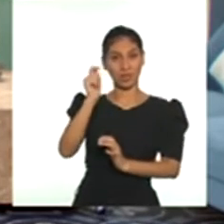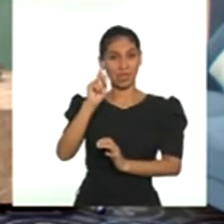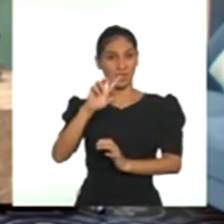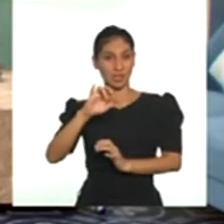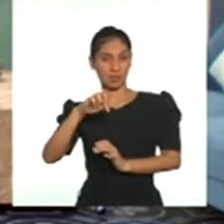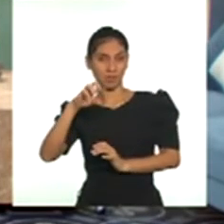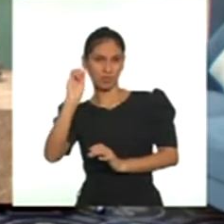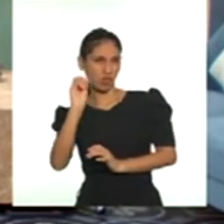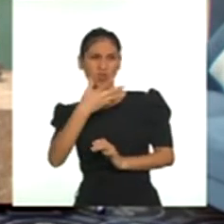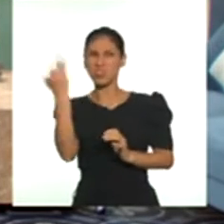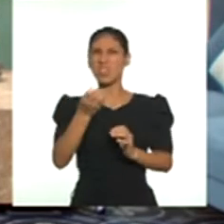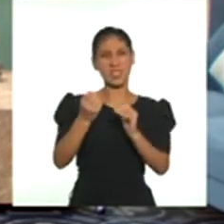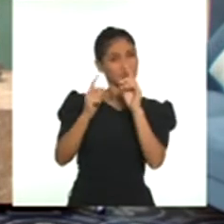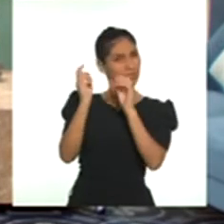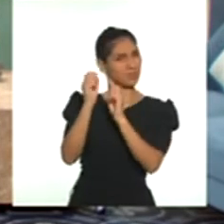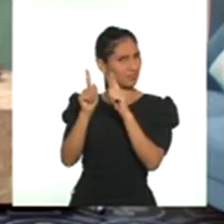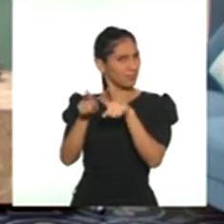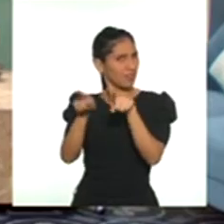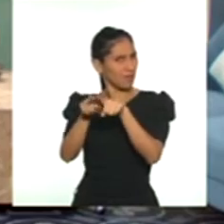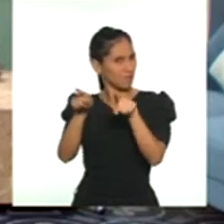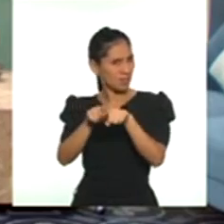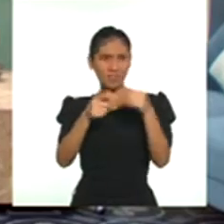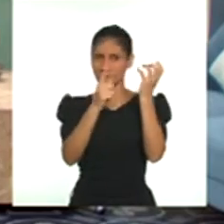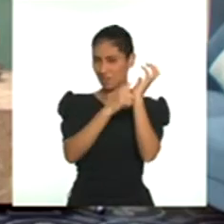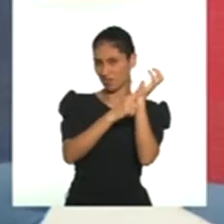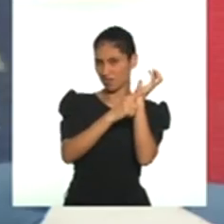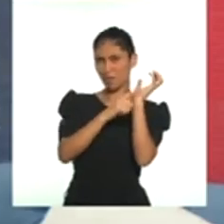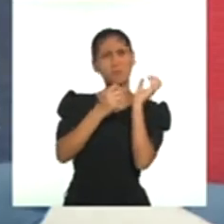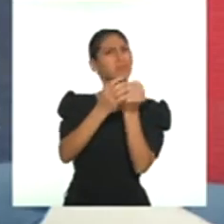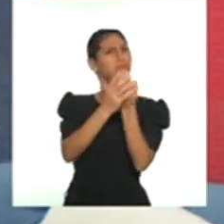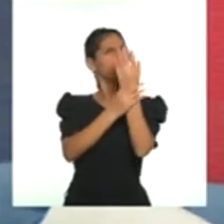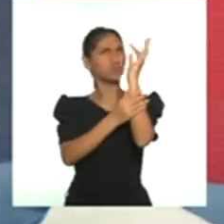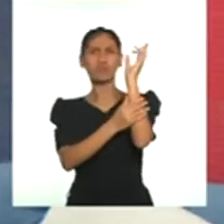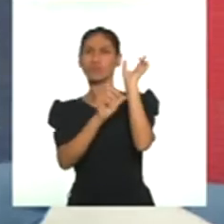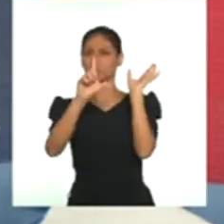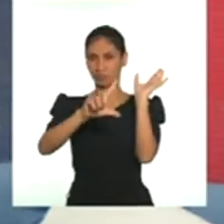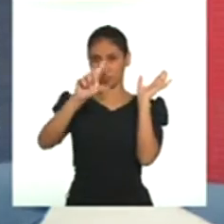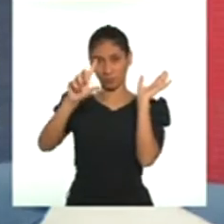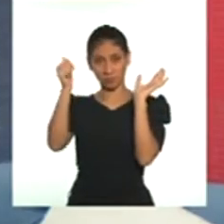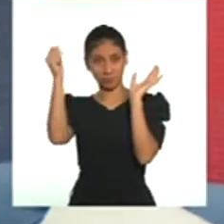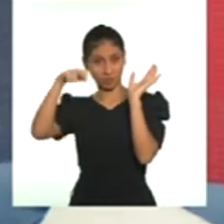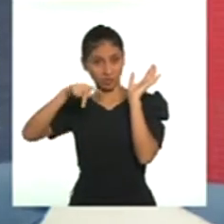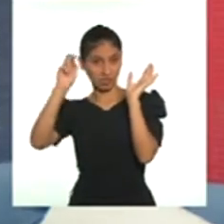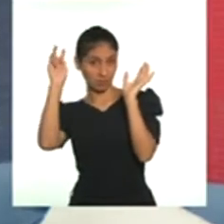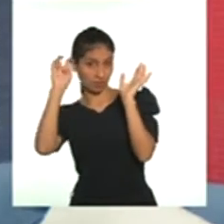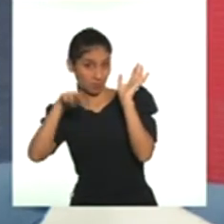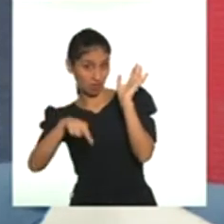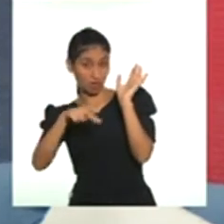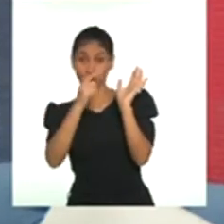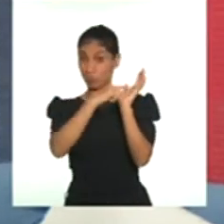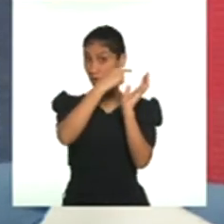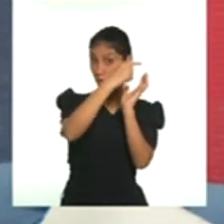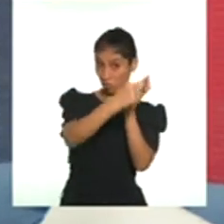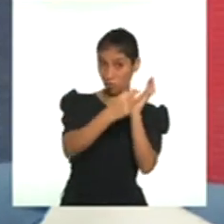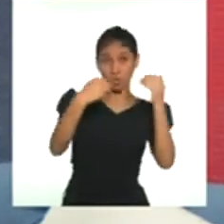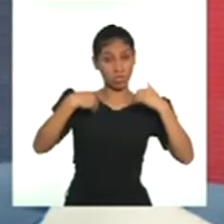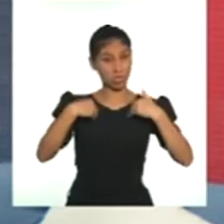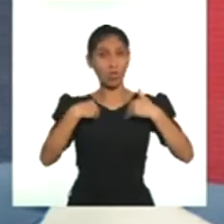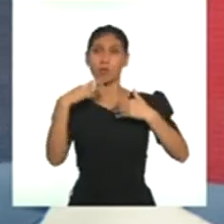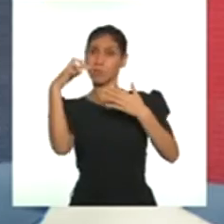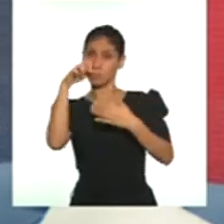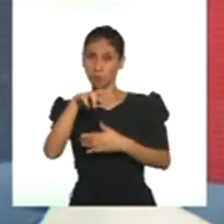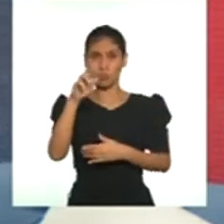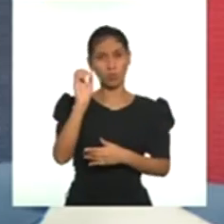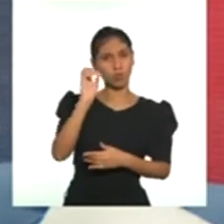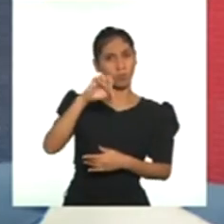también de esta planta, que creo que es yantén. ¿Sabías que estas dos plantas poseen importantes propiedades y